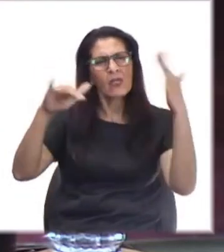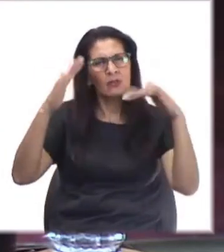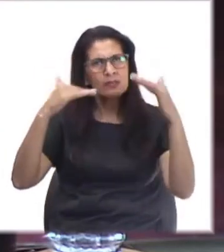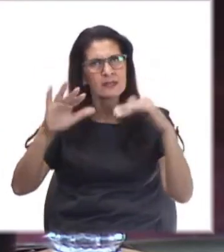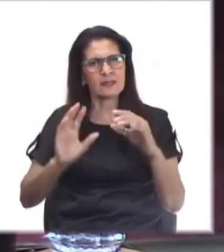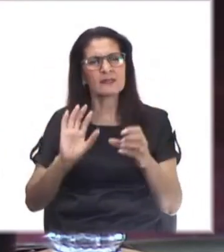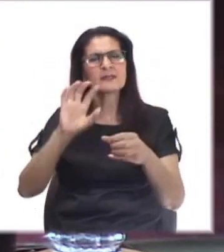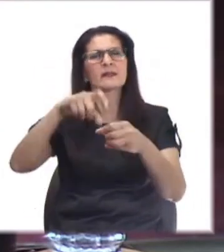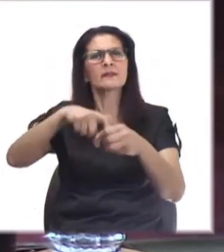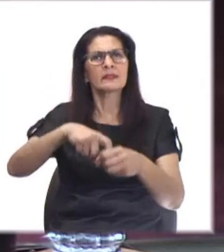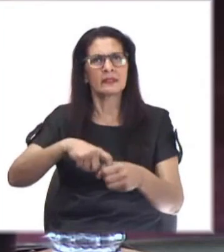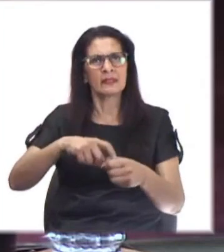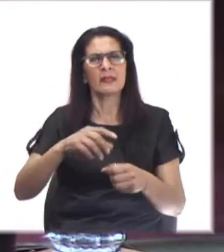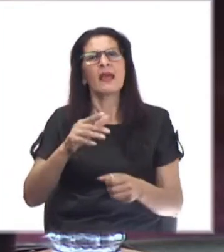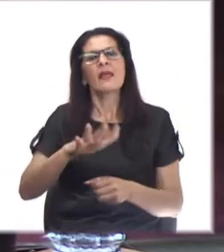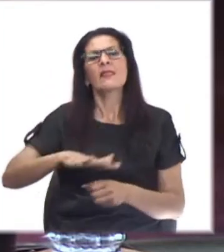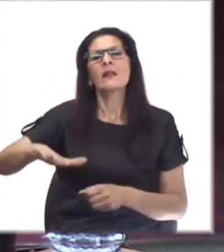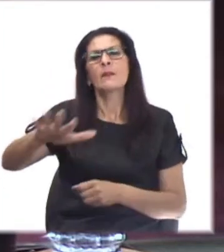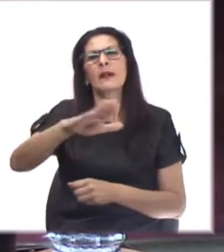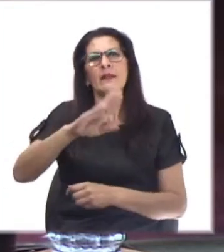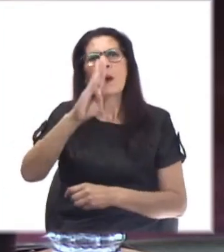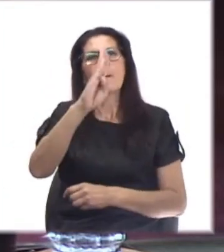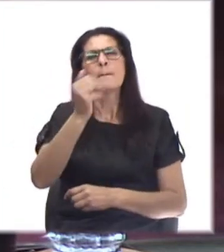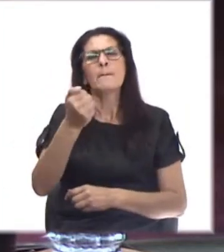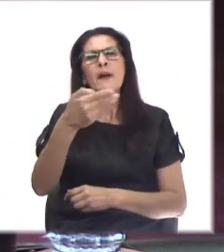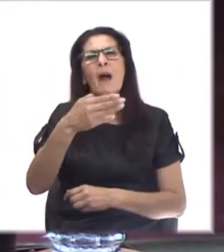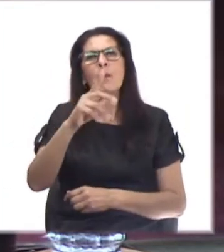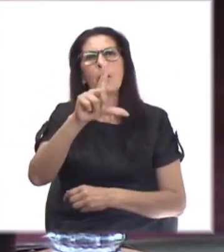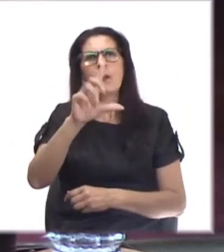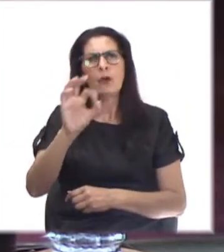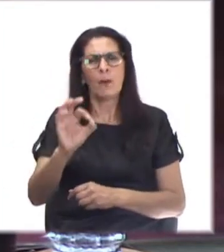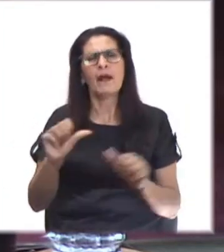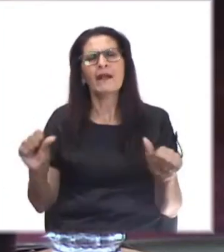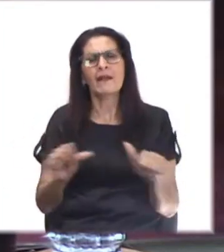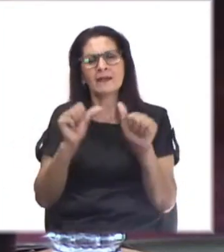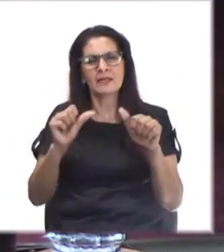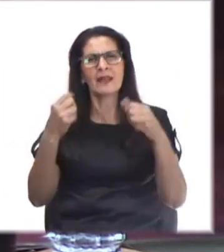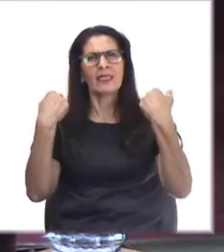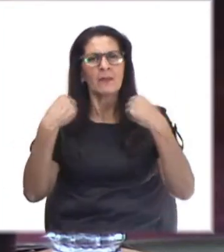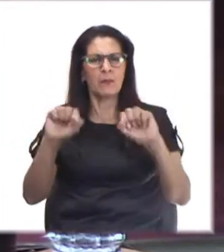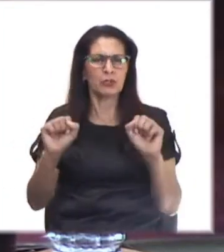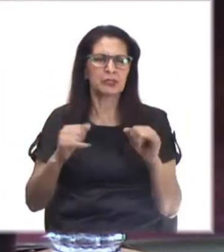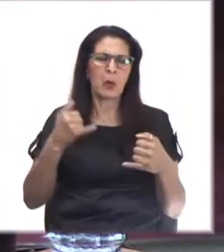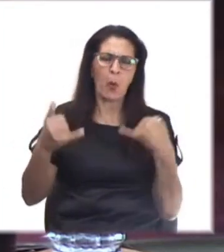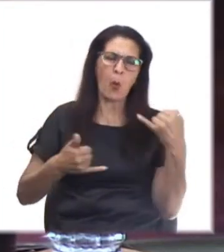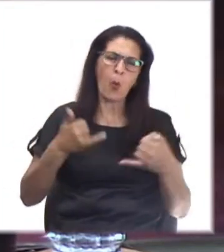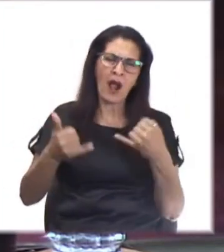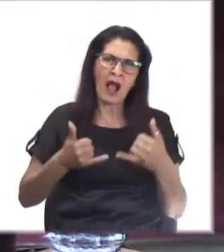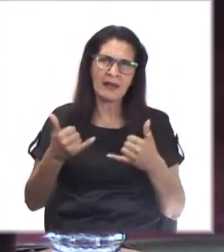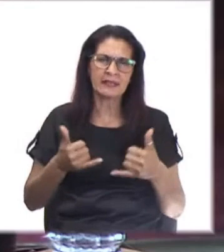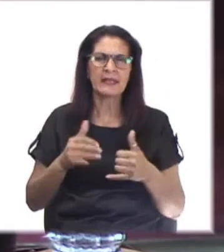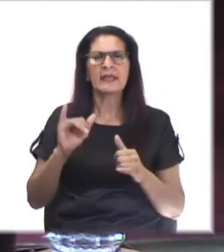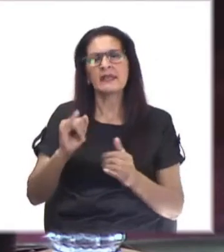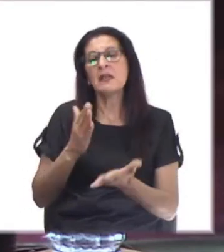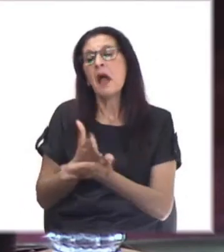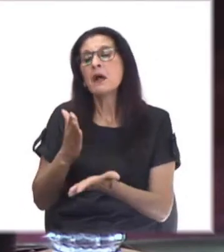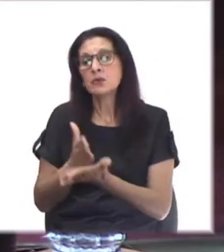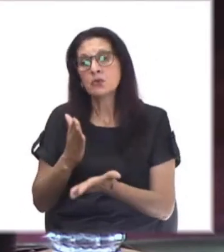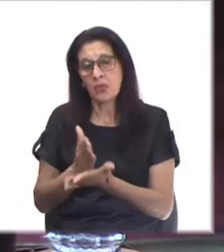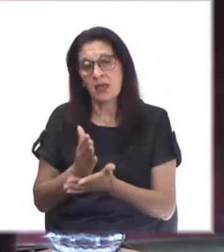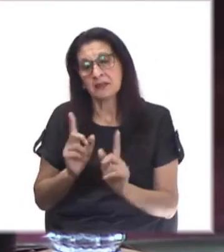Centro Salesiano Barrial, Pablo Alvera, para hacer deportes, para jugar y para hacer obra social, como decía